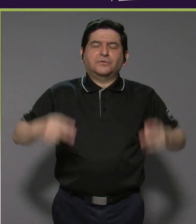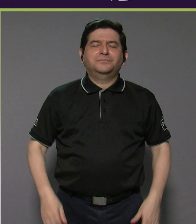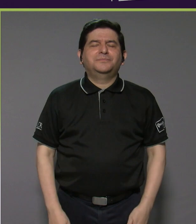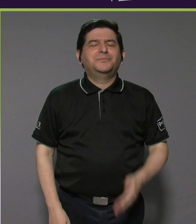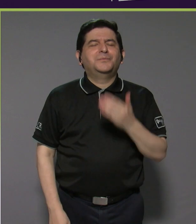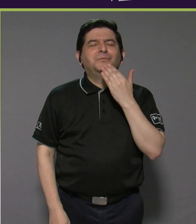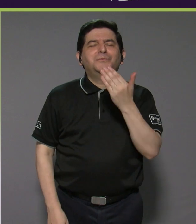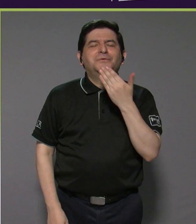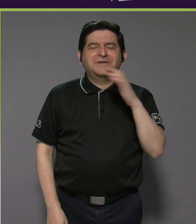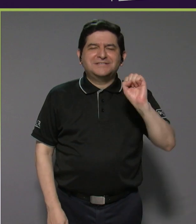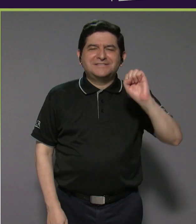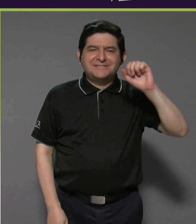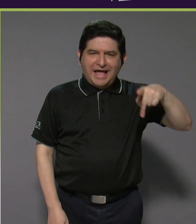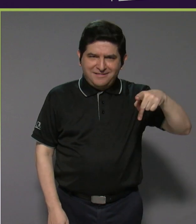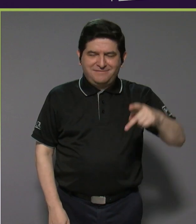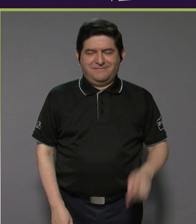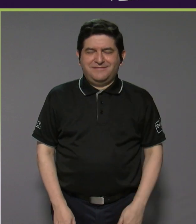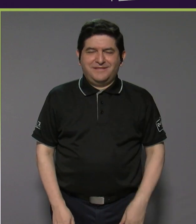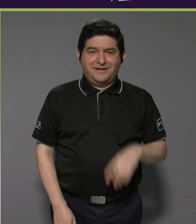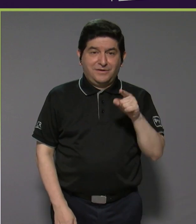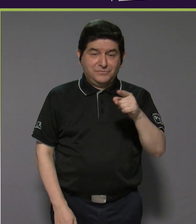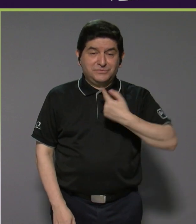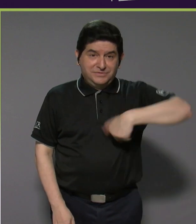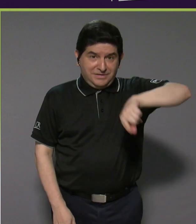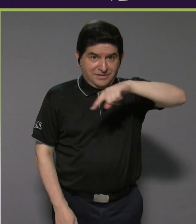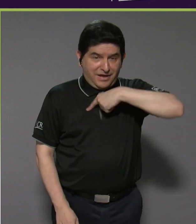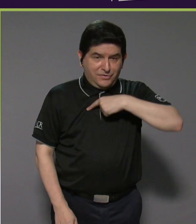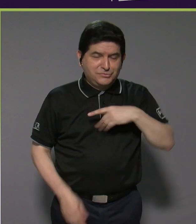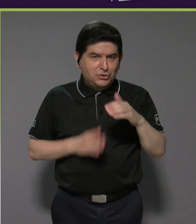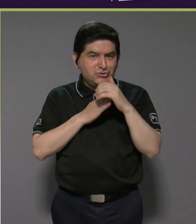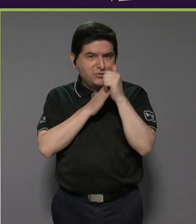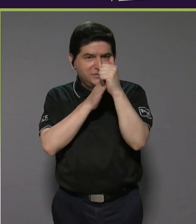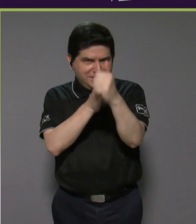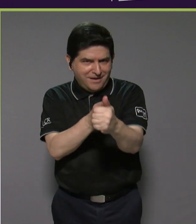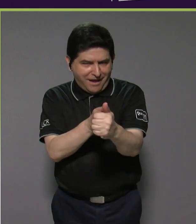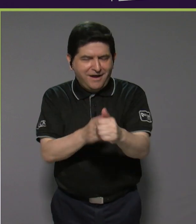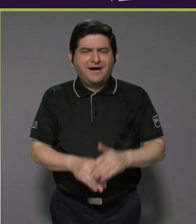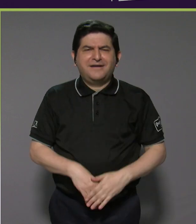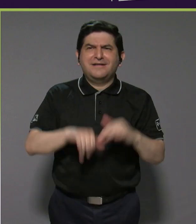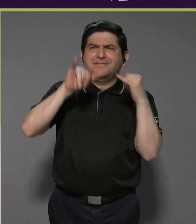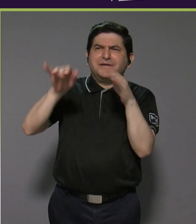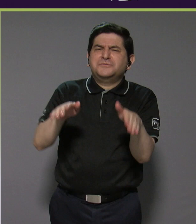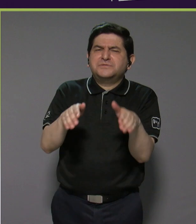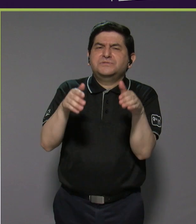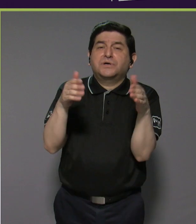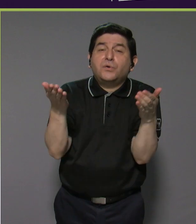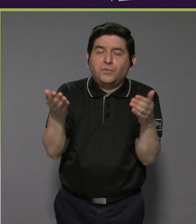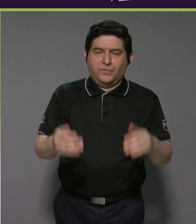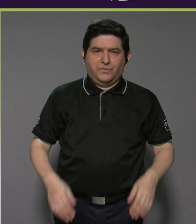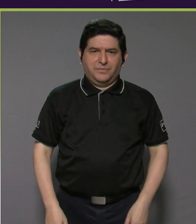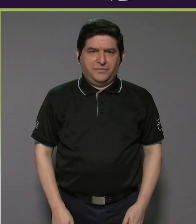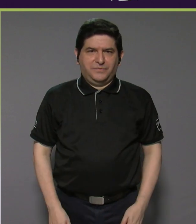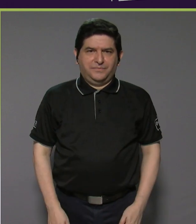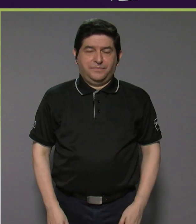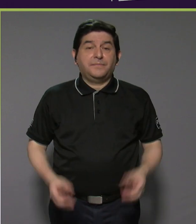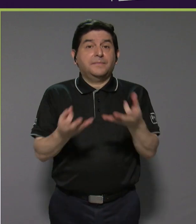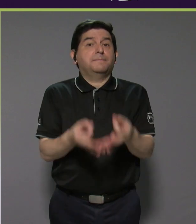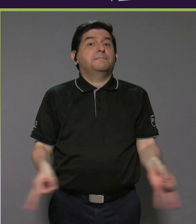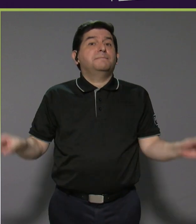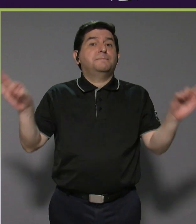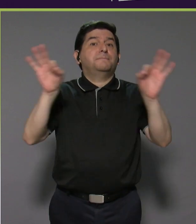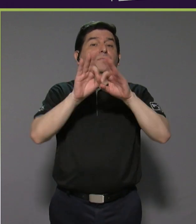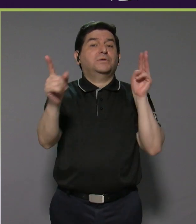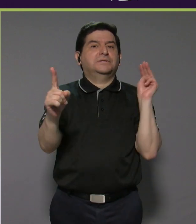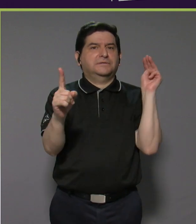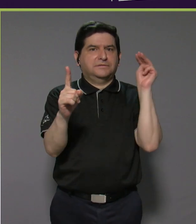agradezco muchísimo, doña Sandra, que nos haya dado esta guía, ¿verdad?, sobre cómo denunciar y lo más importante, este